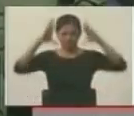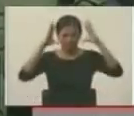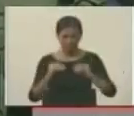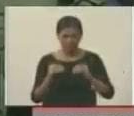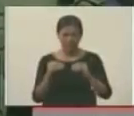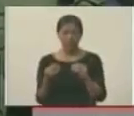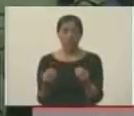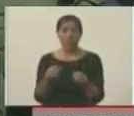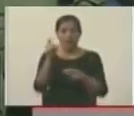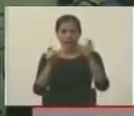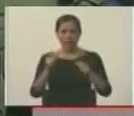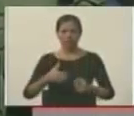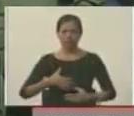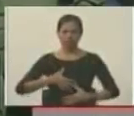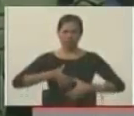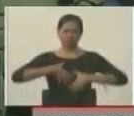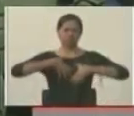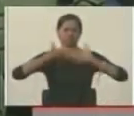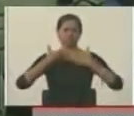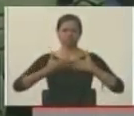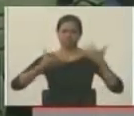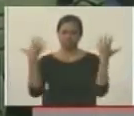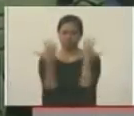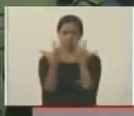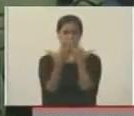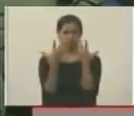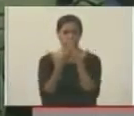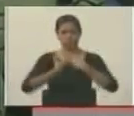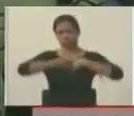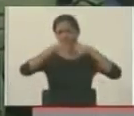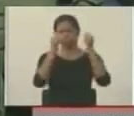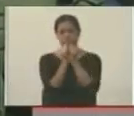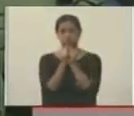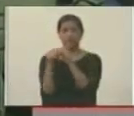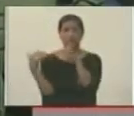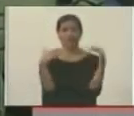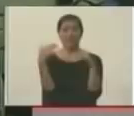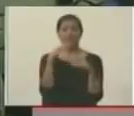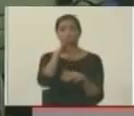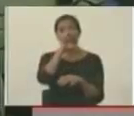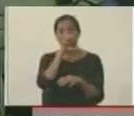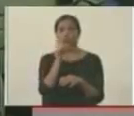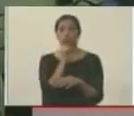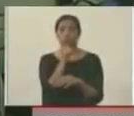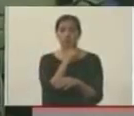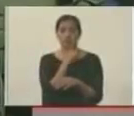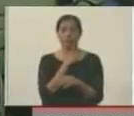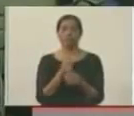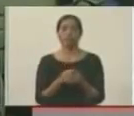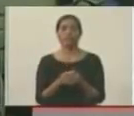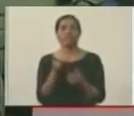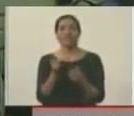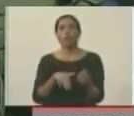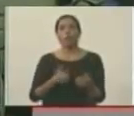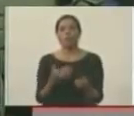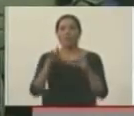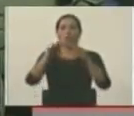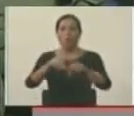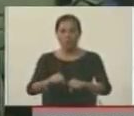que la gente entre en fases de caos, pueblo contra pueblo, guerra de perros, como llaman, y ellos entrar entonces a dominar al